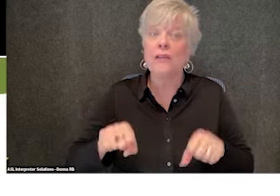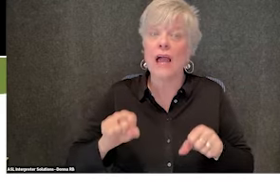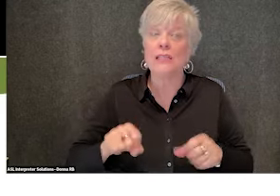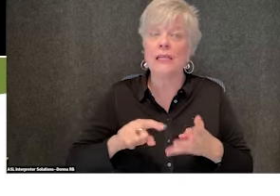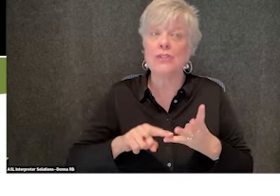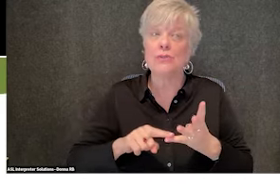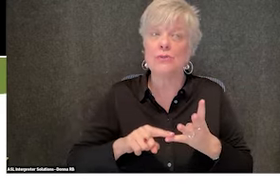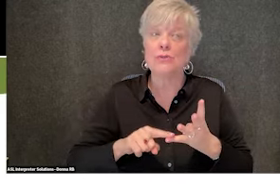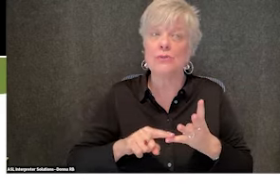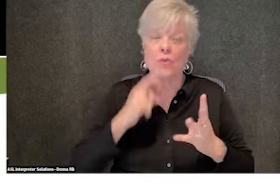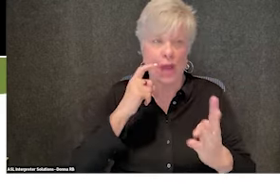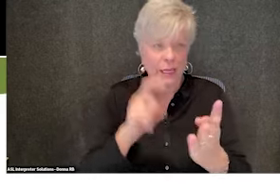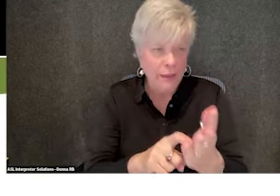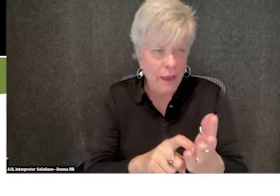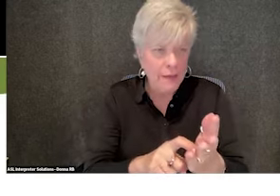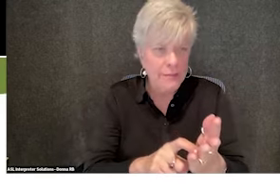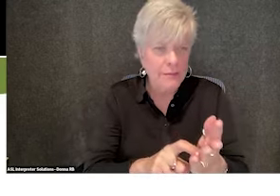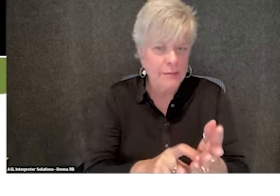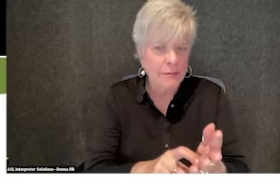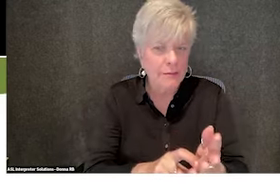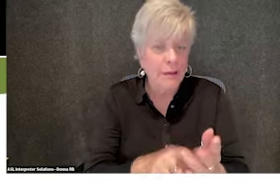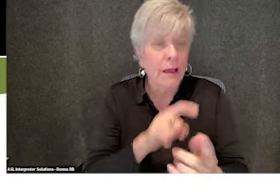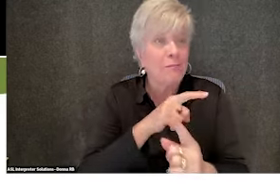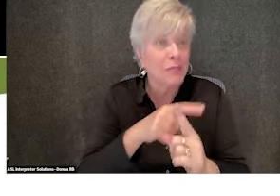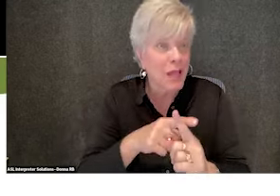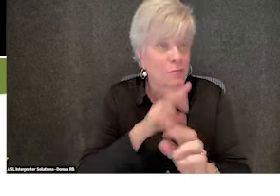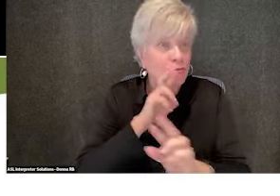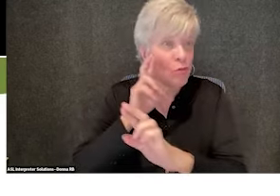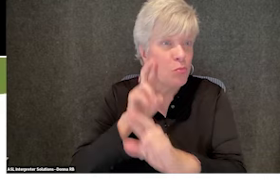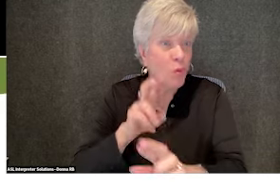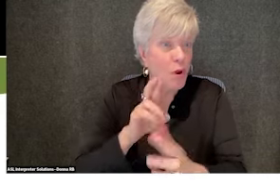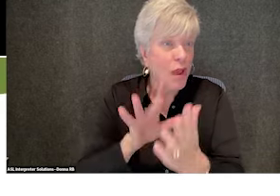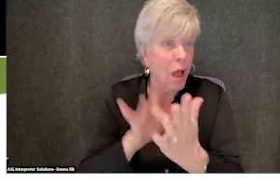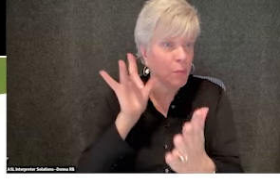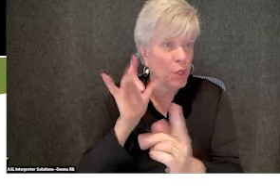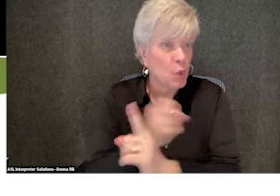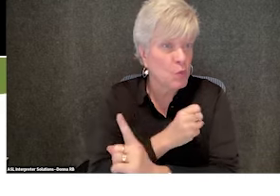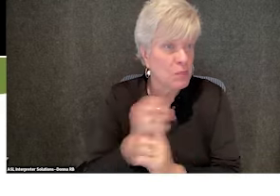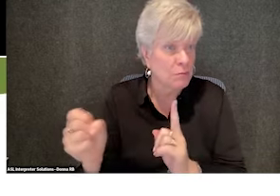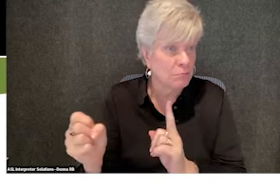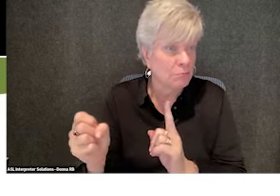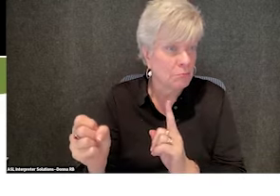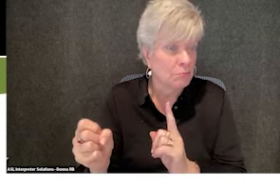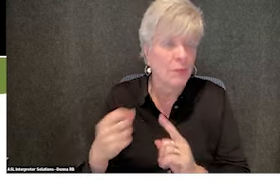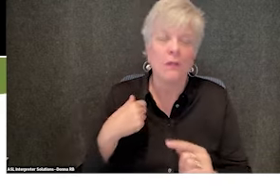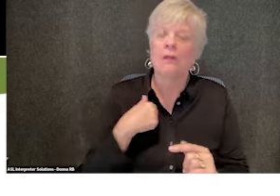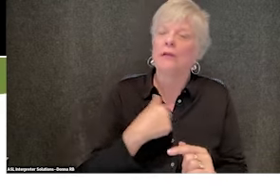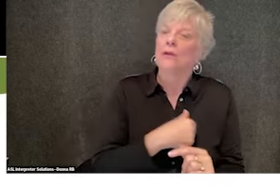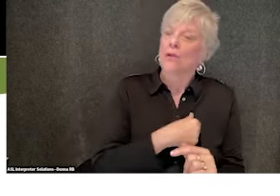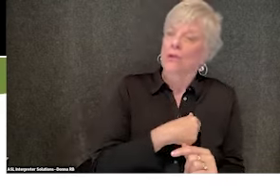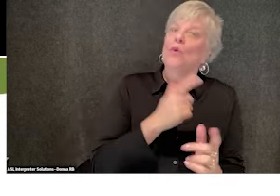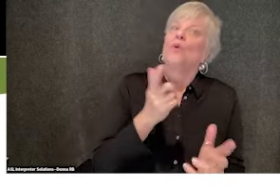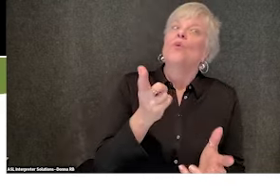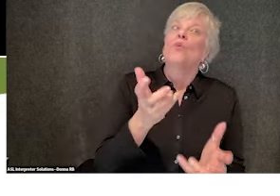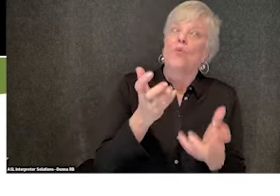queremos llegar a esta habla, a esta charla con a base de vivir